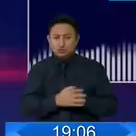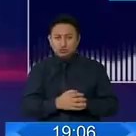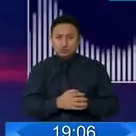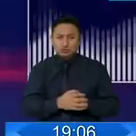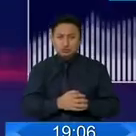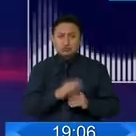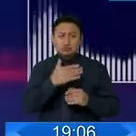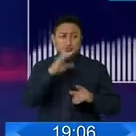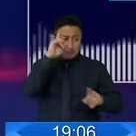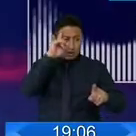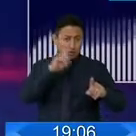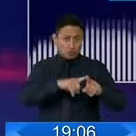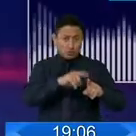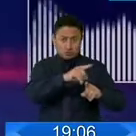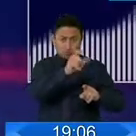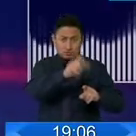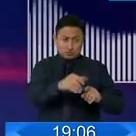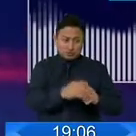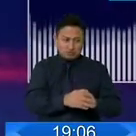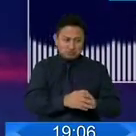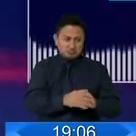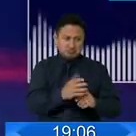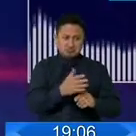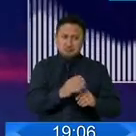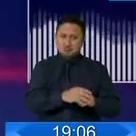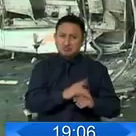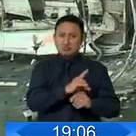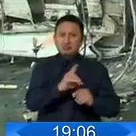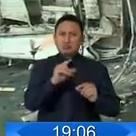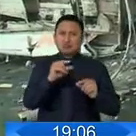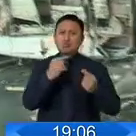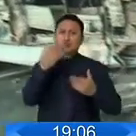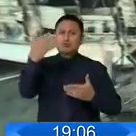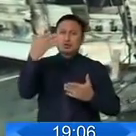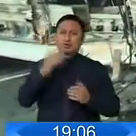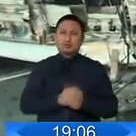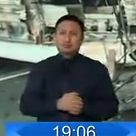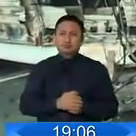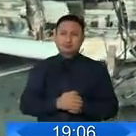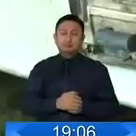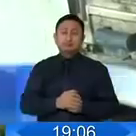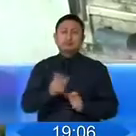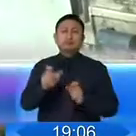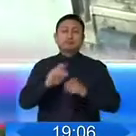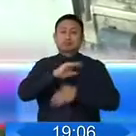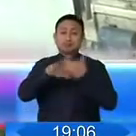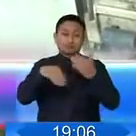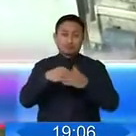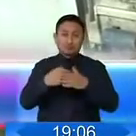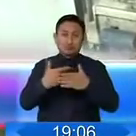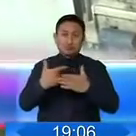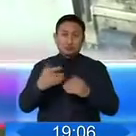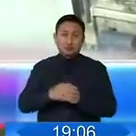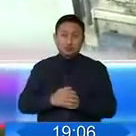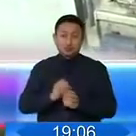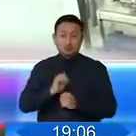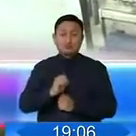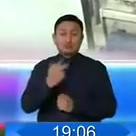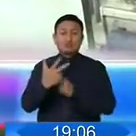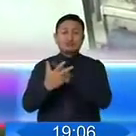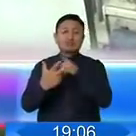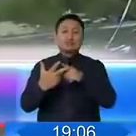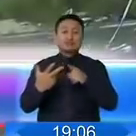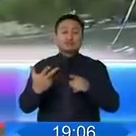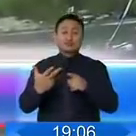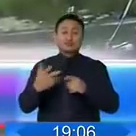habían acordado con él, algo así, con un político, algo así. Todos los pasajeros del autobús accidentado residían en tres barrios populares